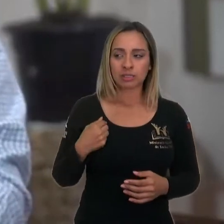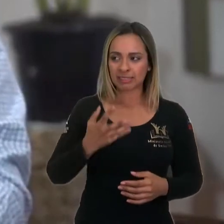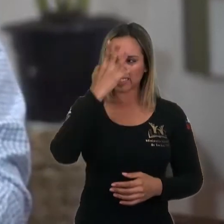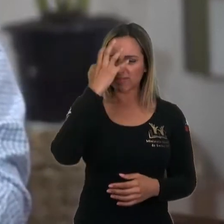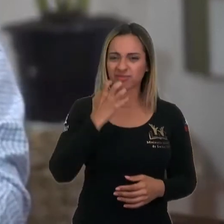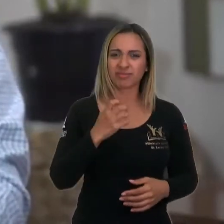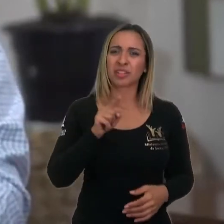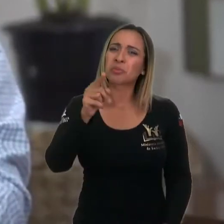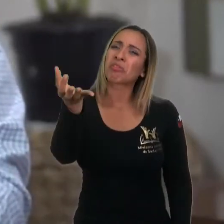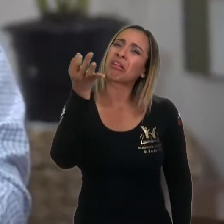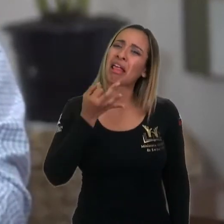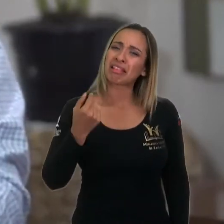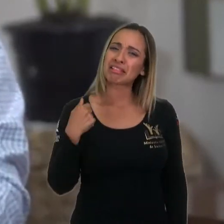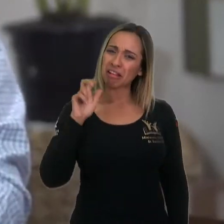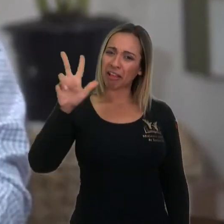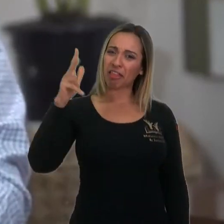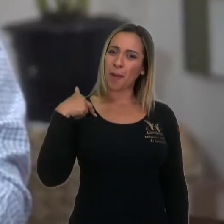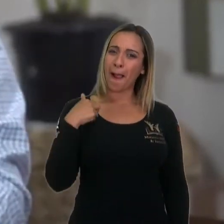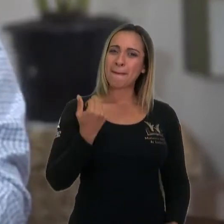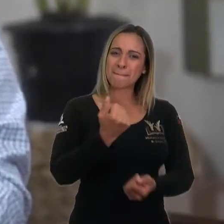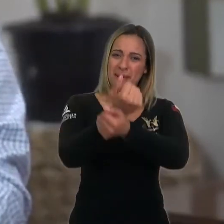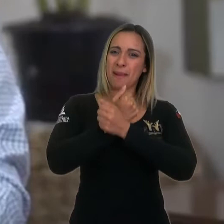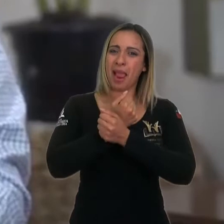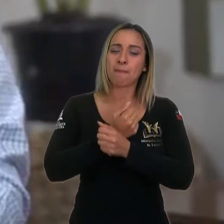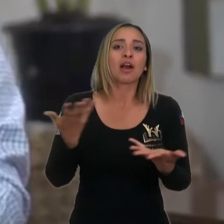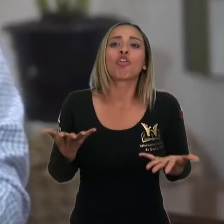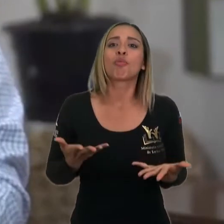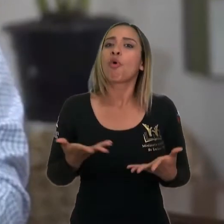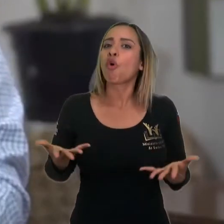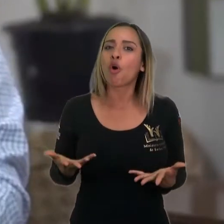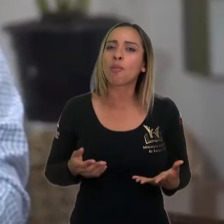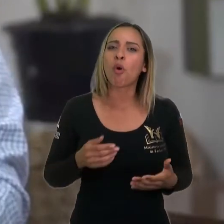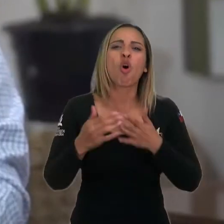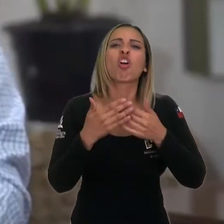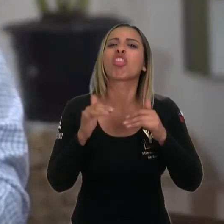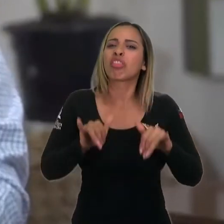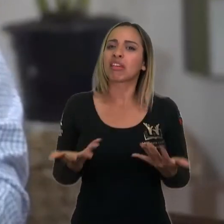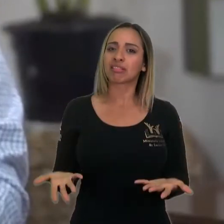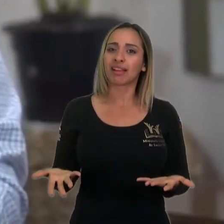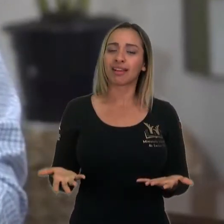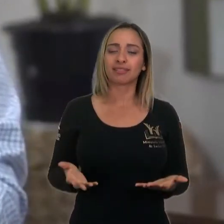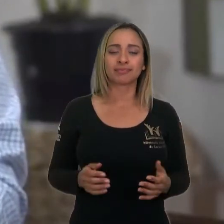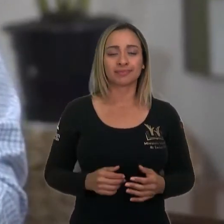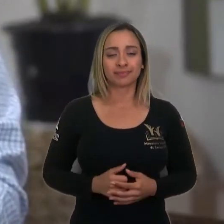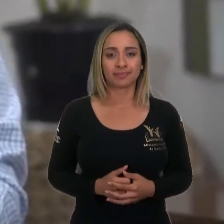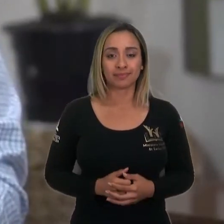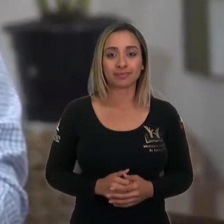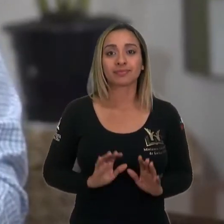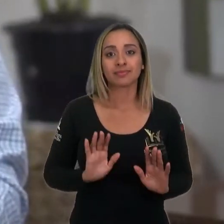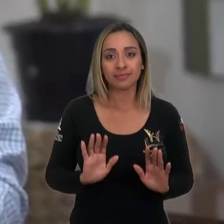tú vienes a hablarme de un Dios que me ama. ¿Qué Dios? ¿Dónde está ese Dios amor? Oh querido, yo te digo una cosa,